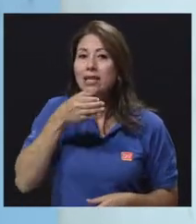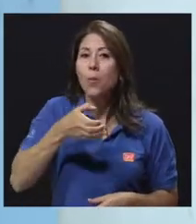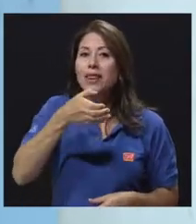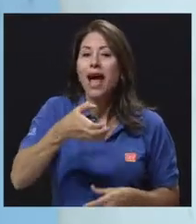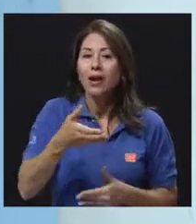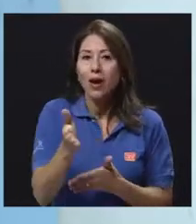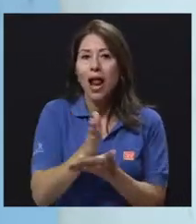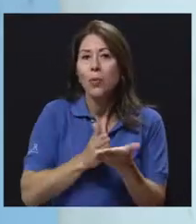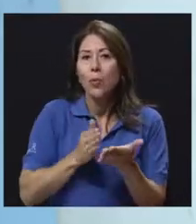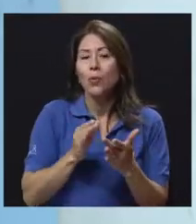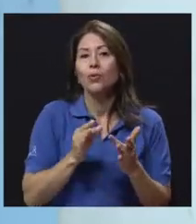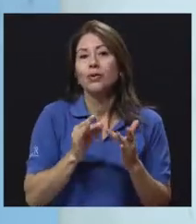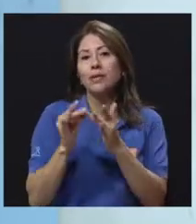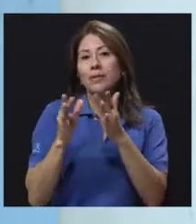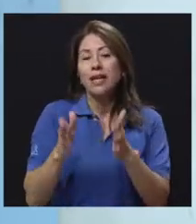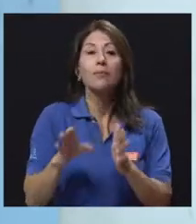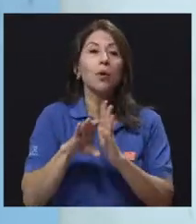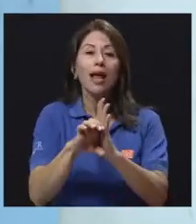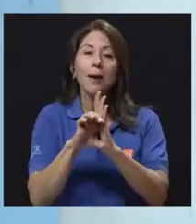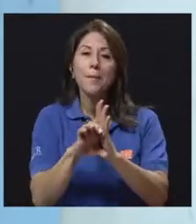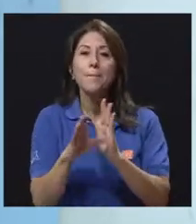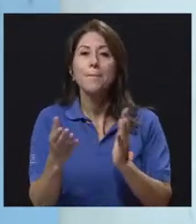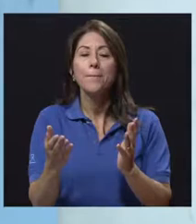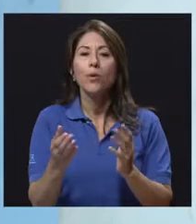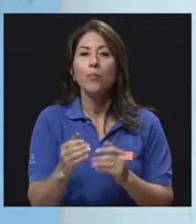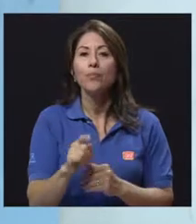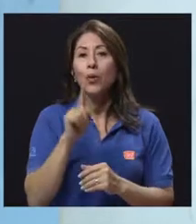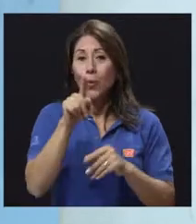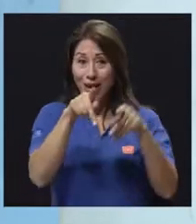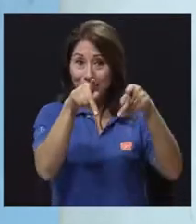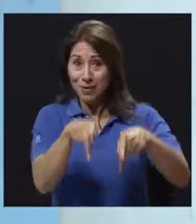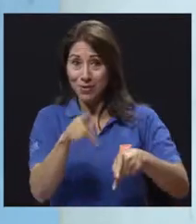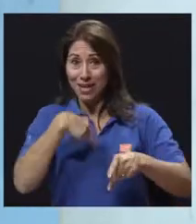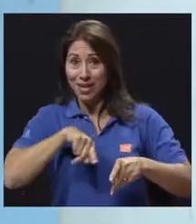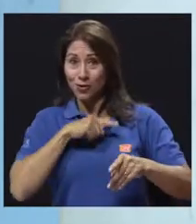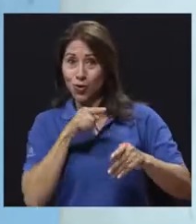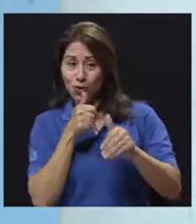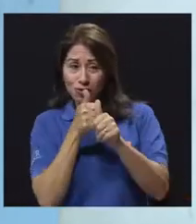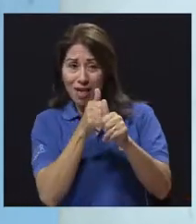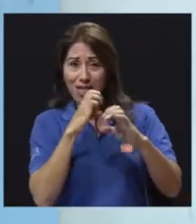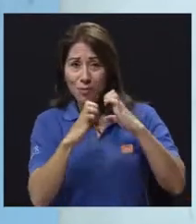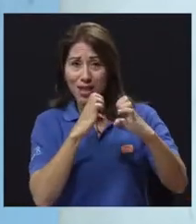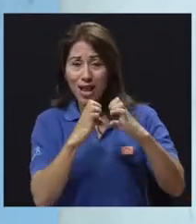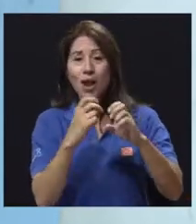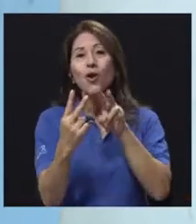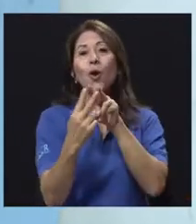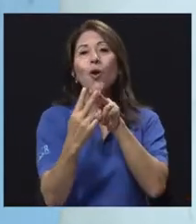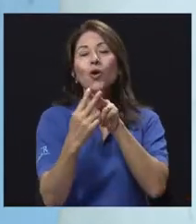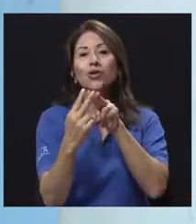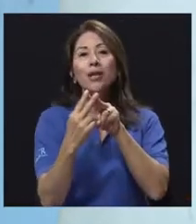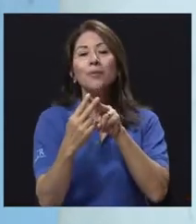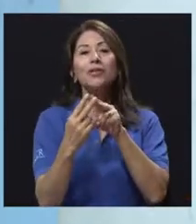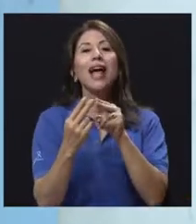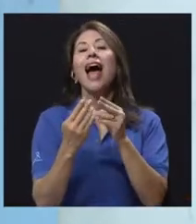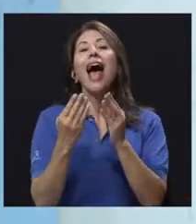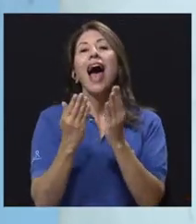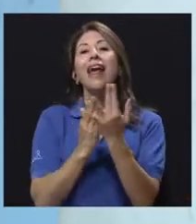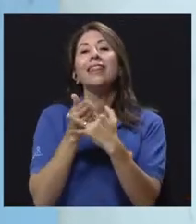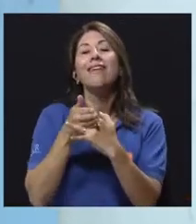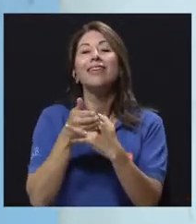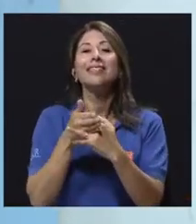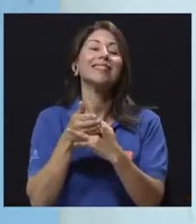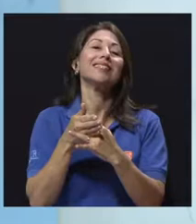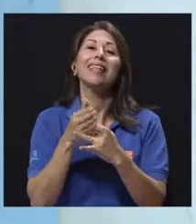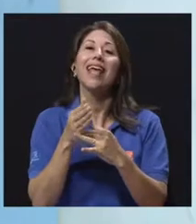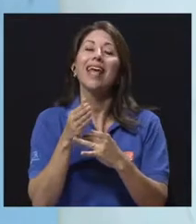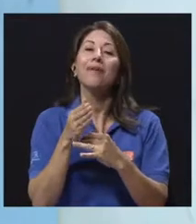algunos especialistas, ¿verdad? Entonces, por ejemplo, a uno de los protagonistas lo conocimos por medio del atleta élite César Lizano, que andábamos